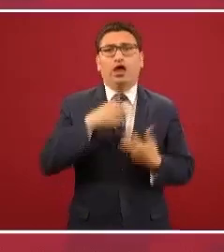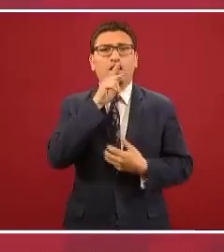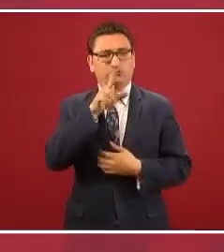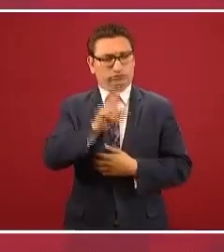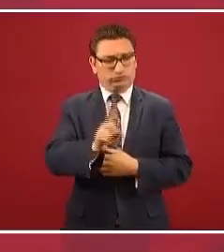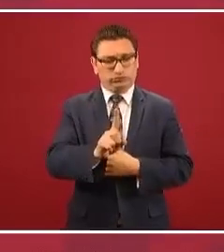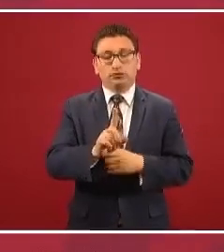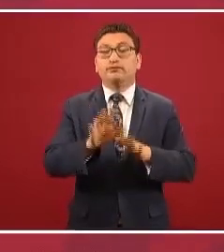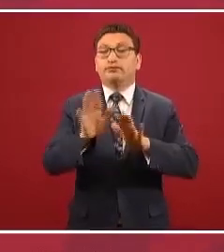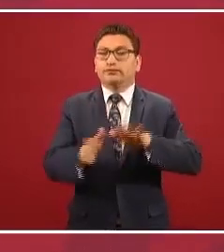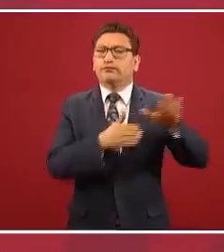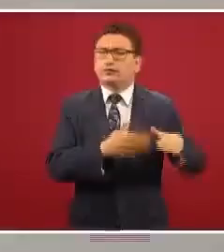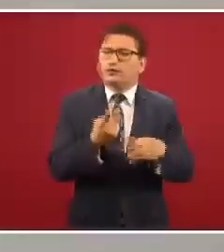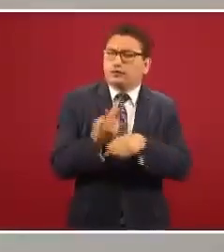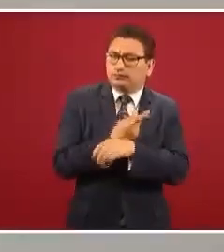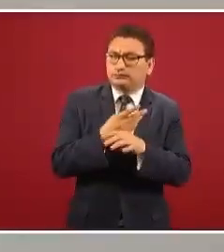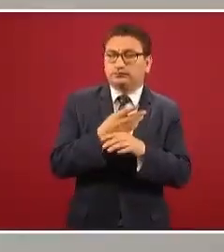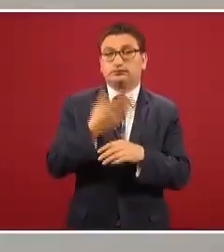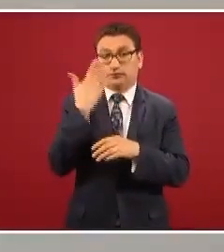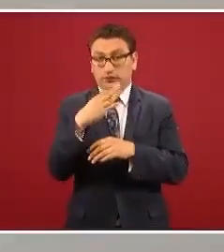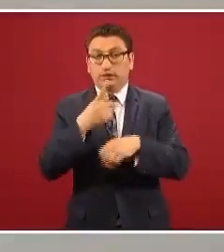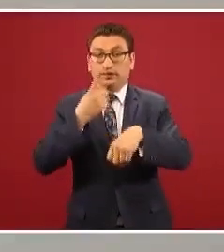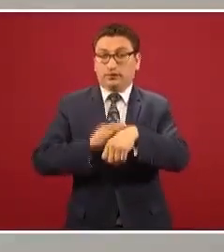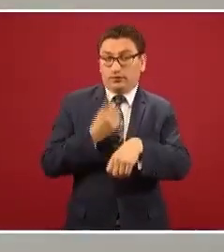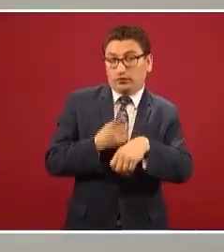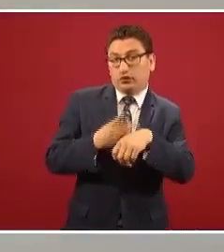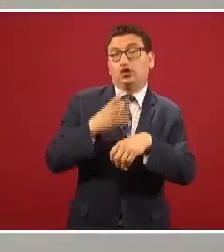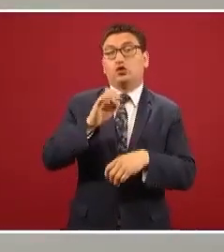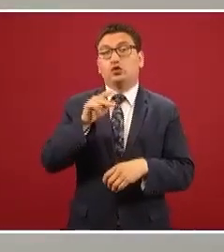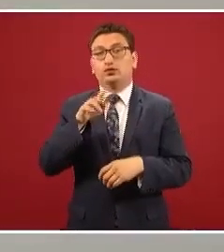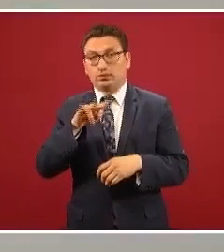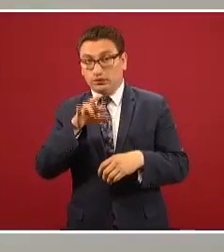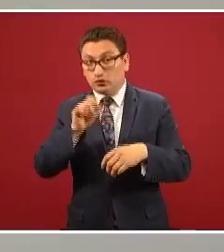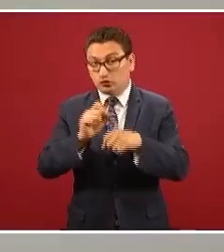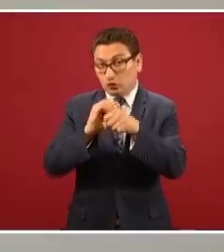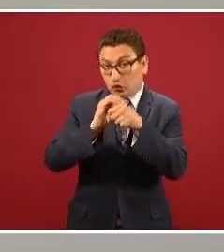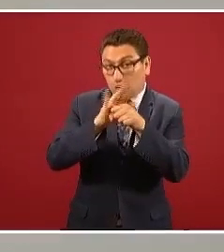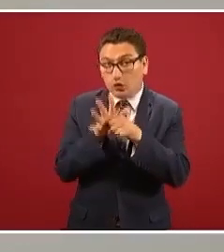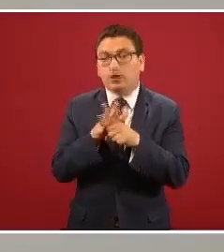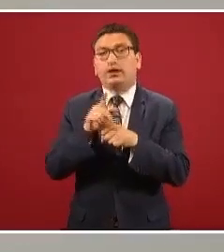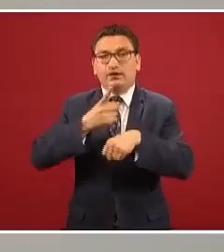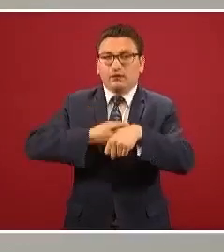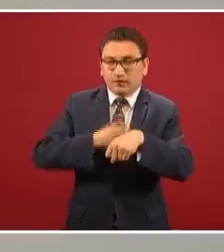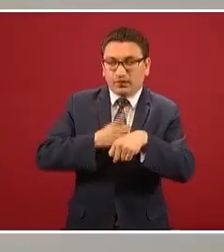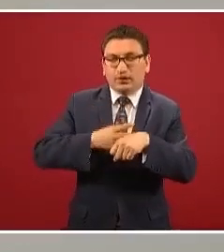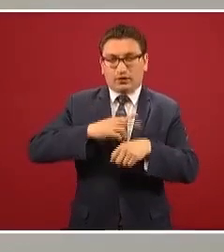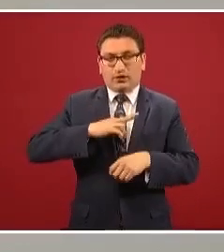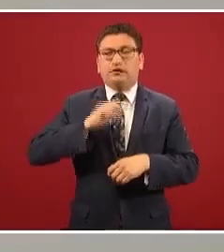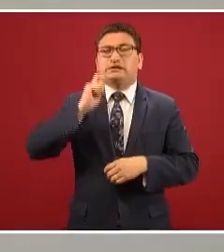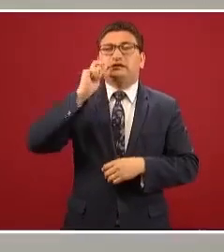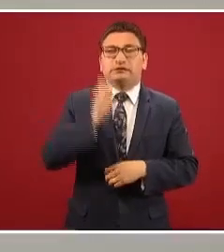situación? El coronavirus 2019 es una enfermedad como más